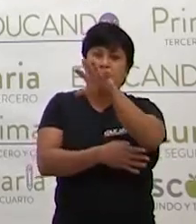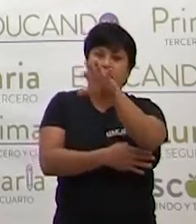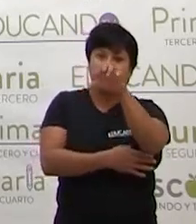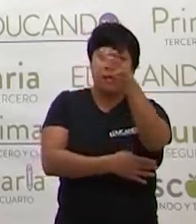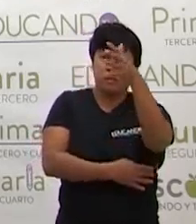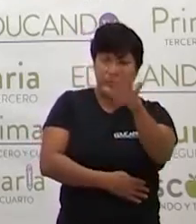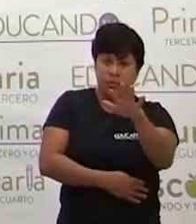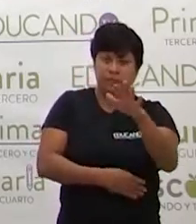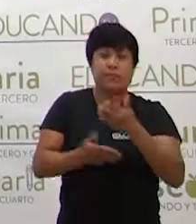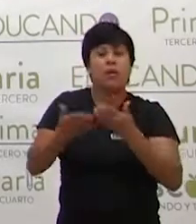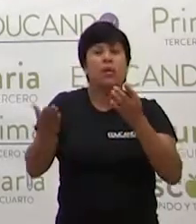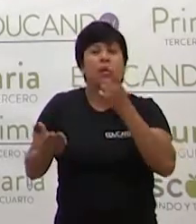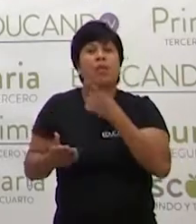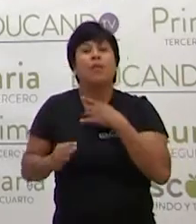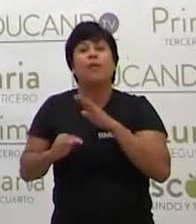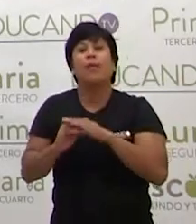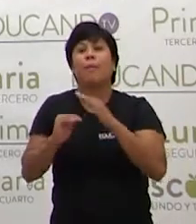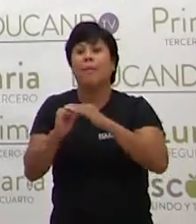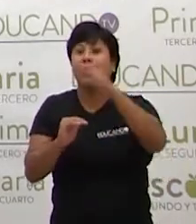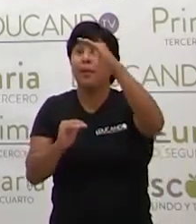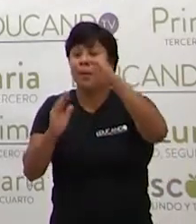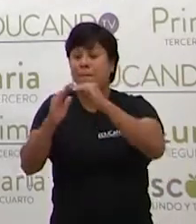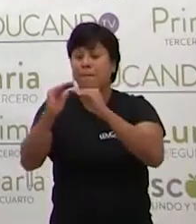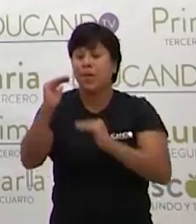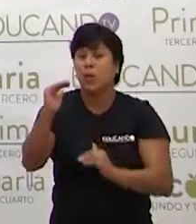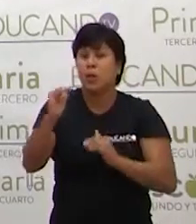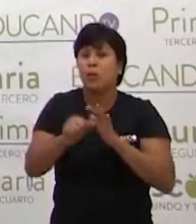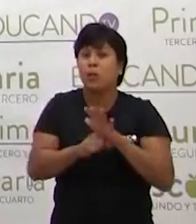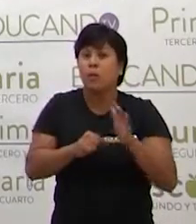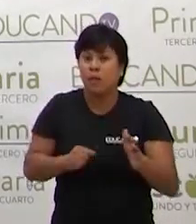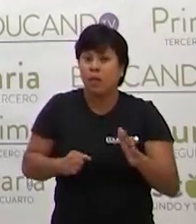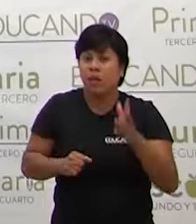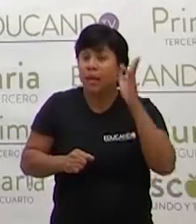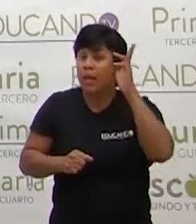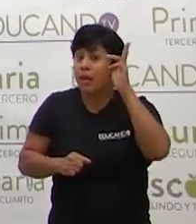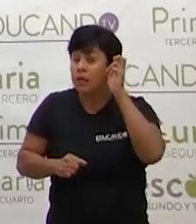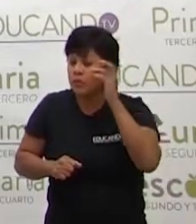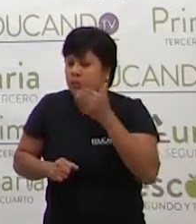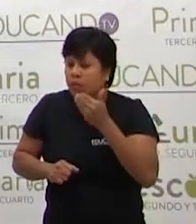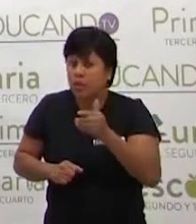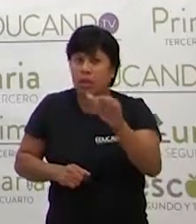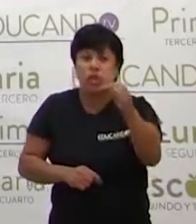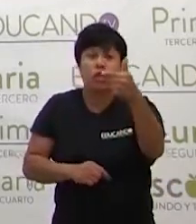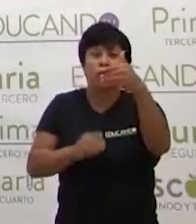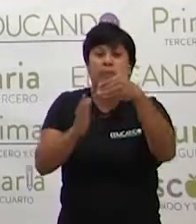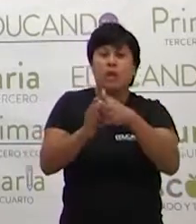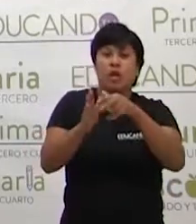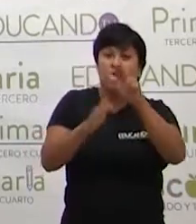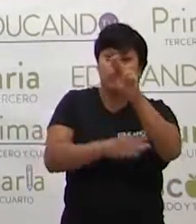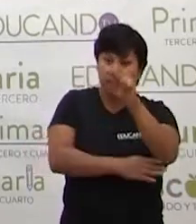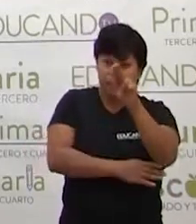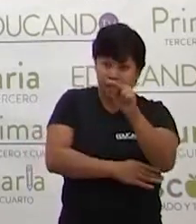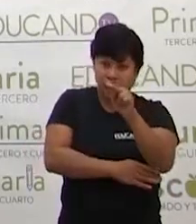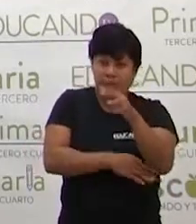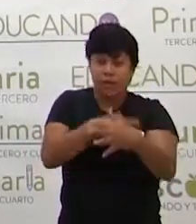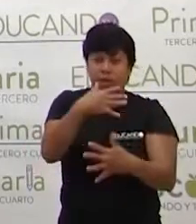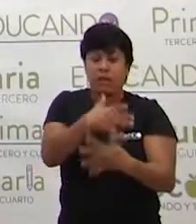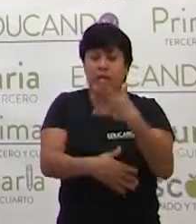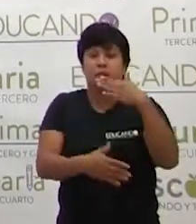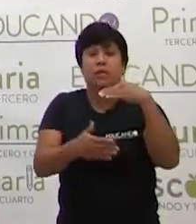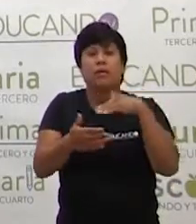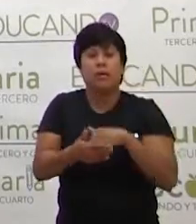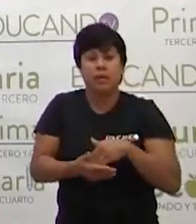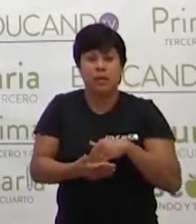Ahora dime tú, ¿cuál es mayor y cuál es menor? Escucha bien, 12,080,